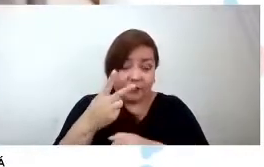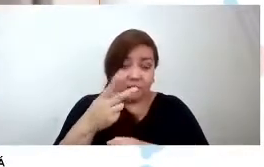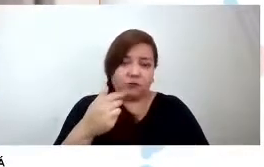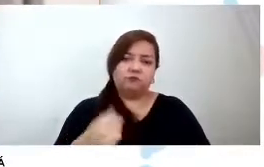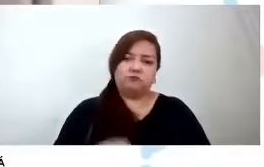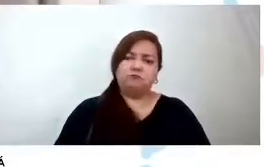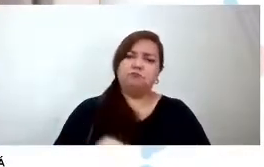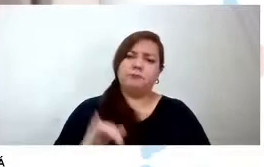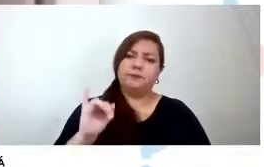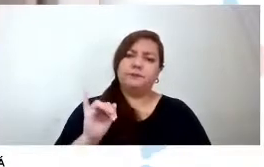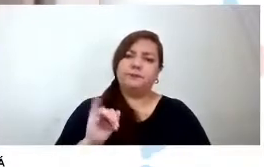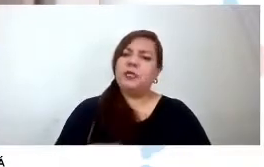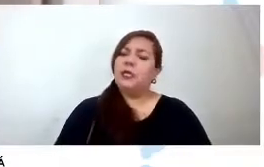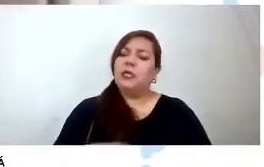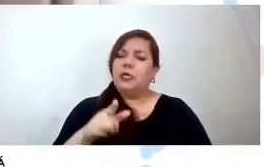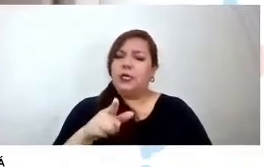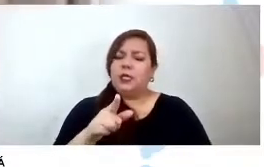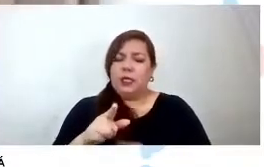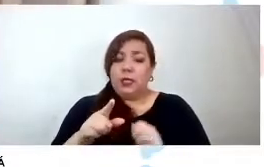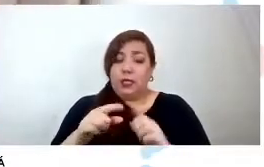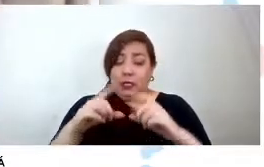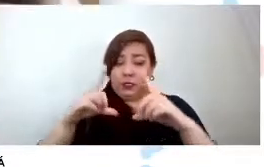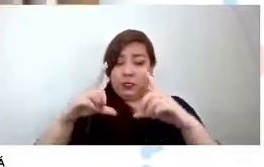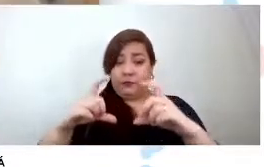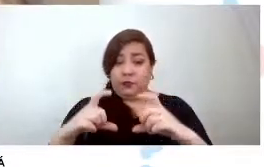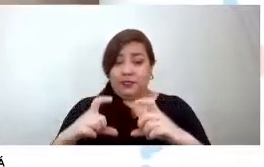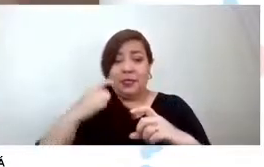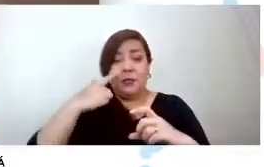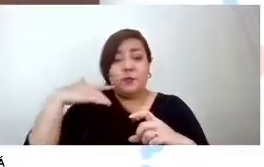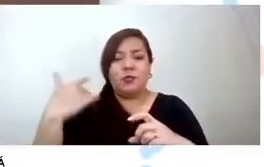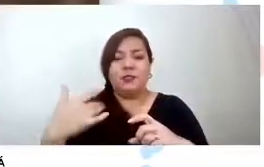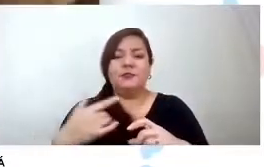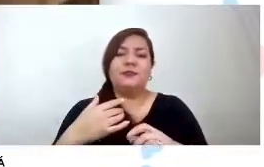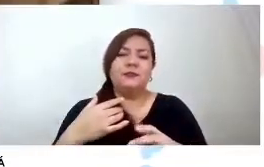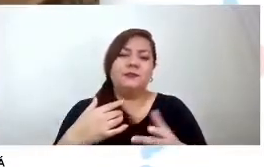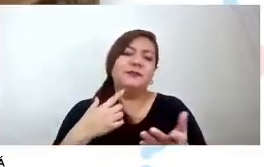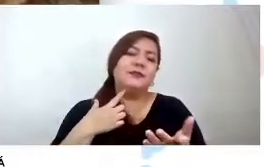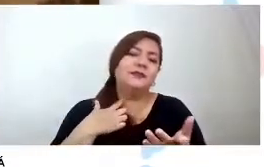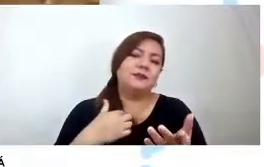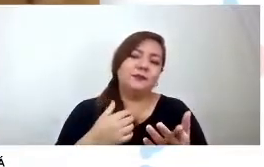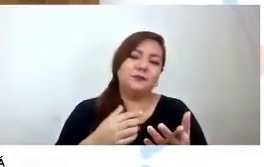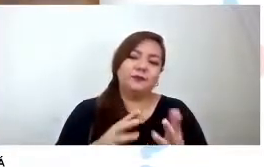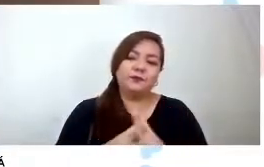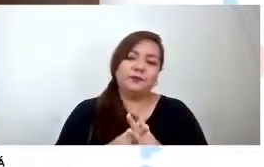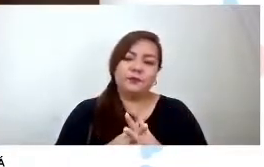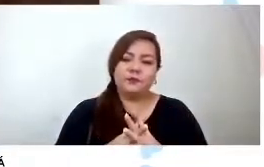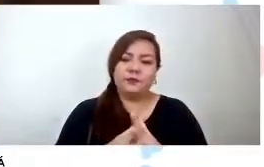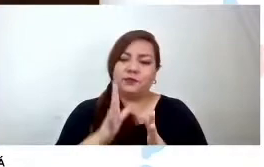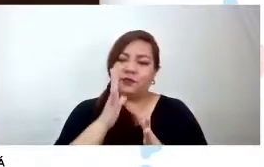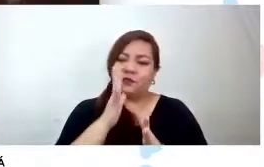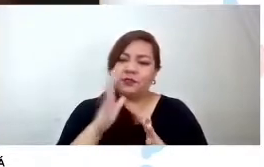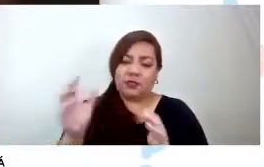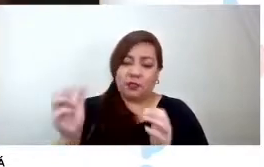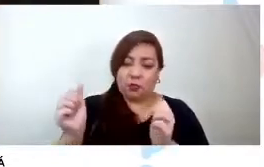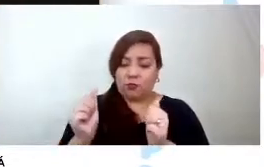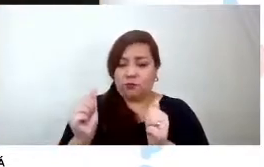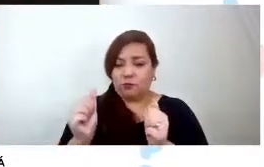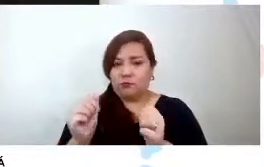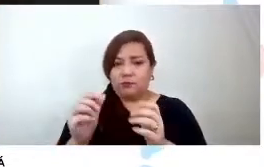Este fósil es muy importante y es muy interesante porque no es de... Tendría que correrte un poquito para acá. Y